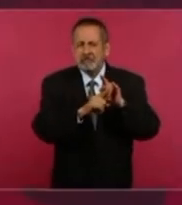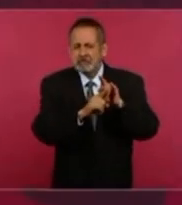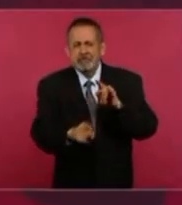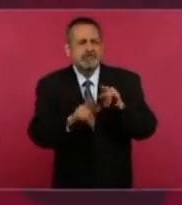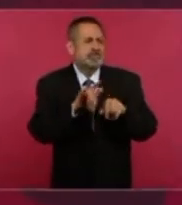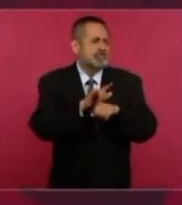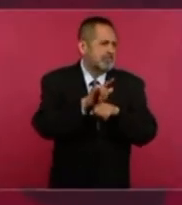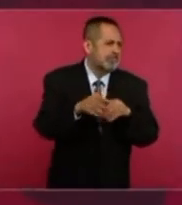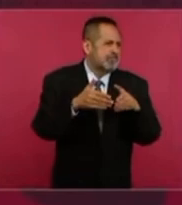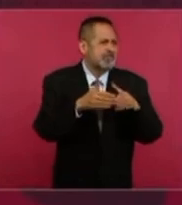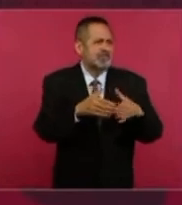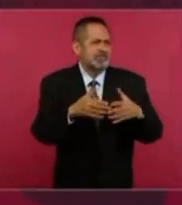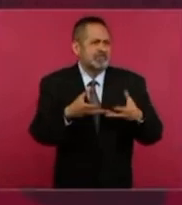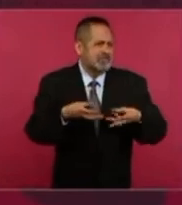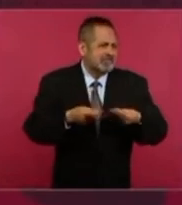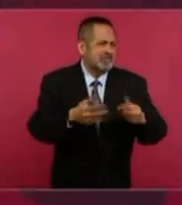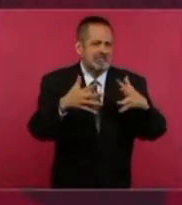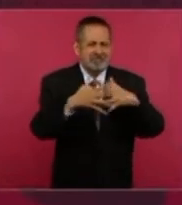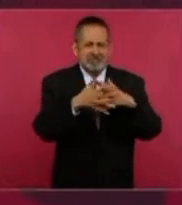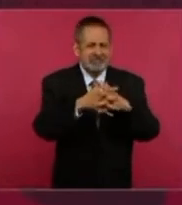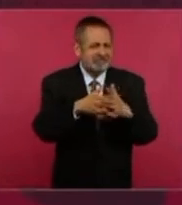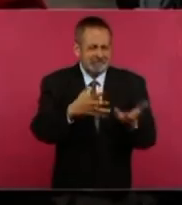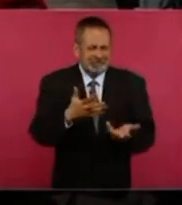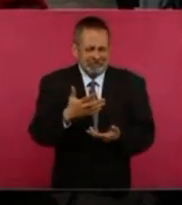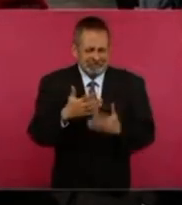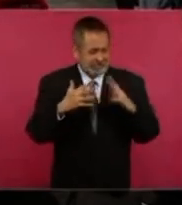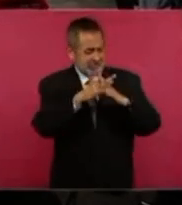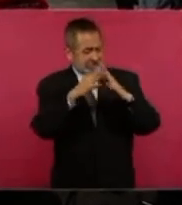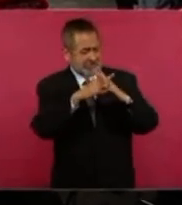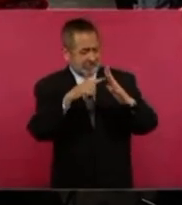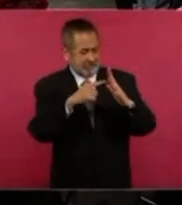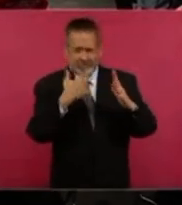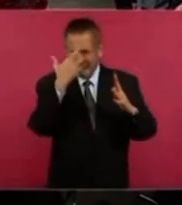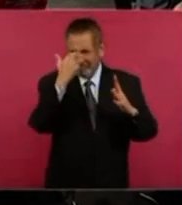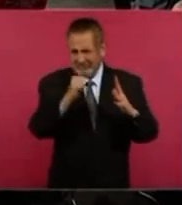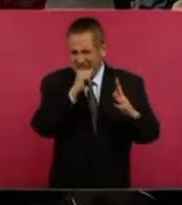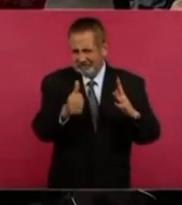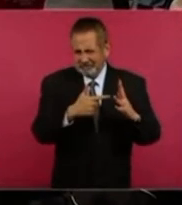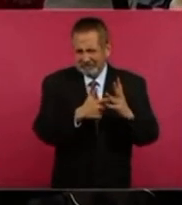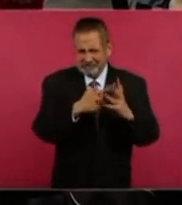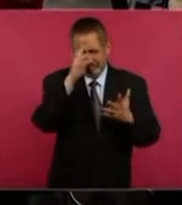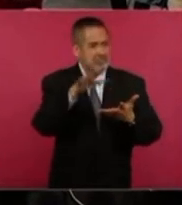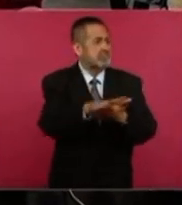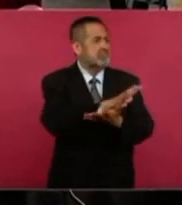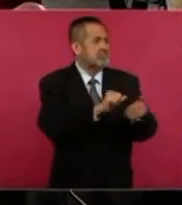se gasta tanto en la guerra, en lo irracional, en la destrucción?